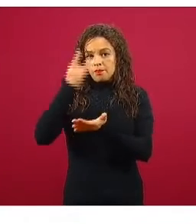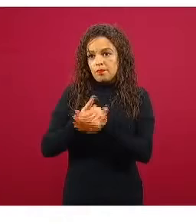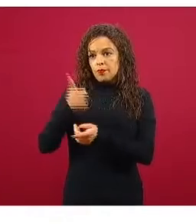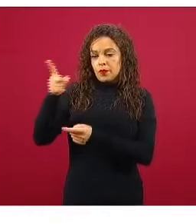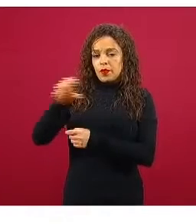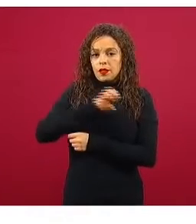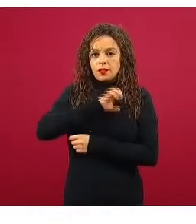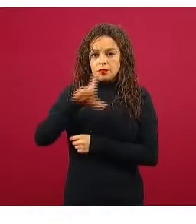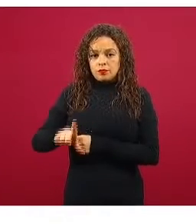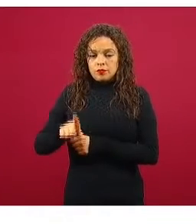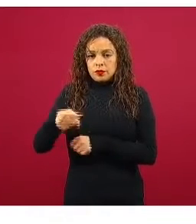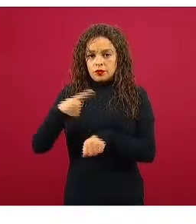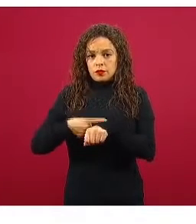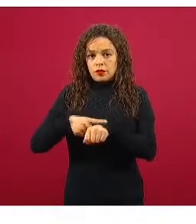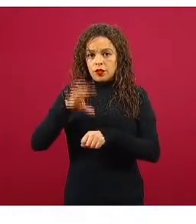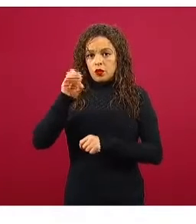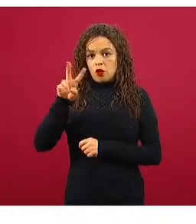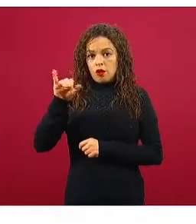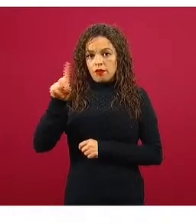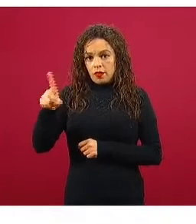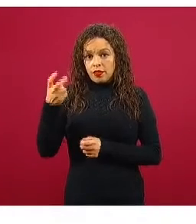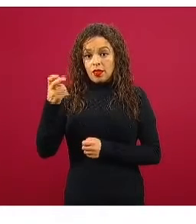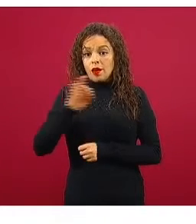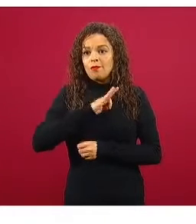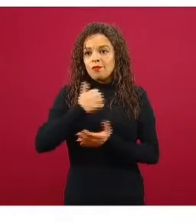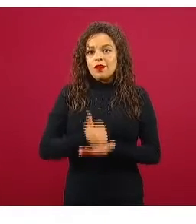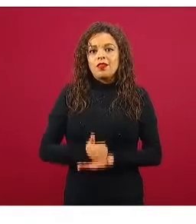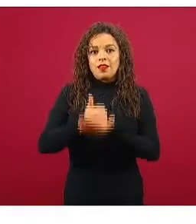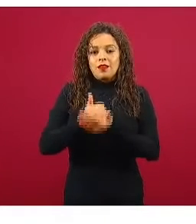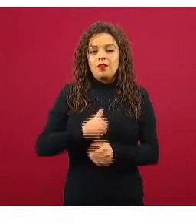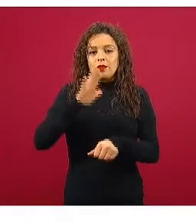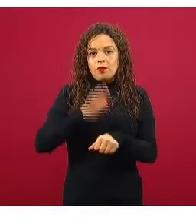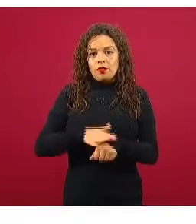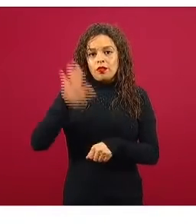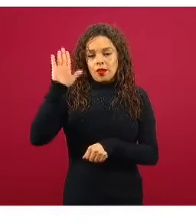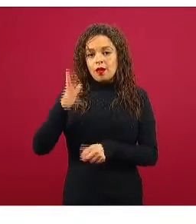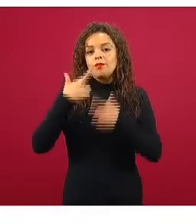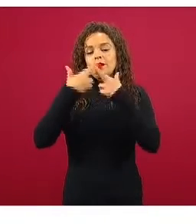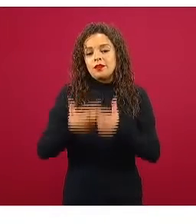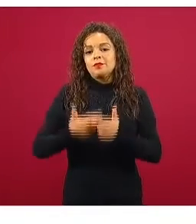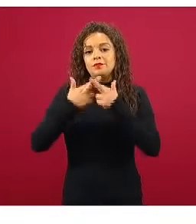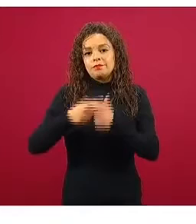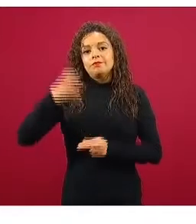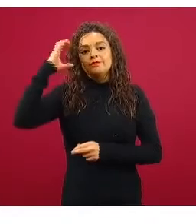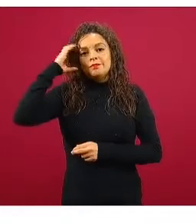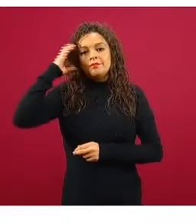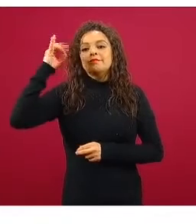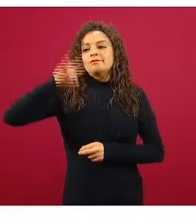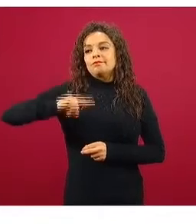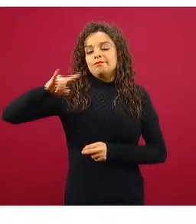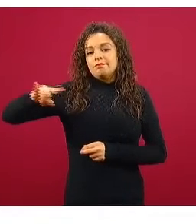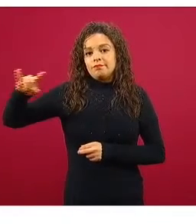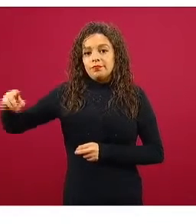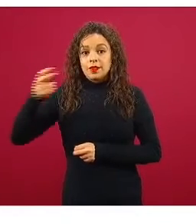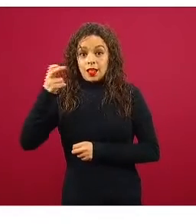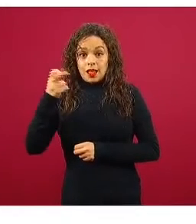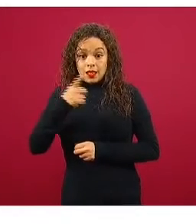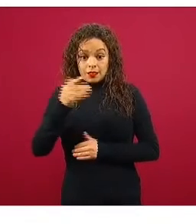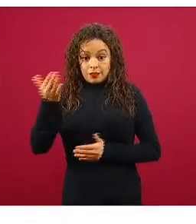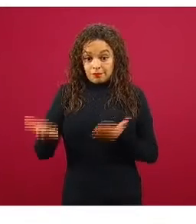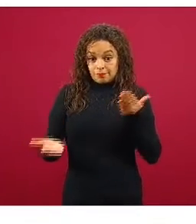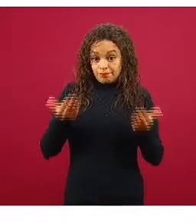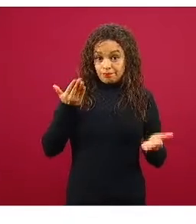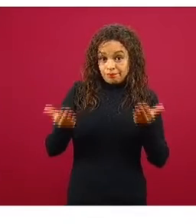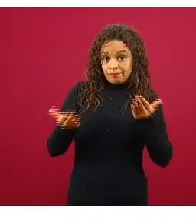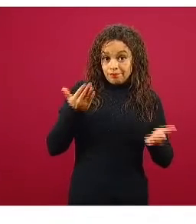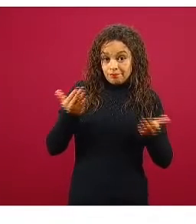entidades federativas, y entonces eso permite incrementar a su vez el número de camas disponibles. Entonces es un balance que se puede lograr